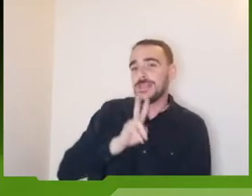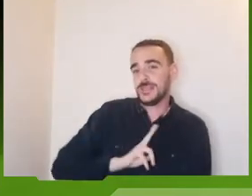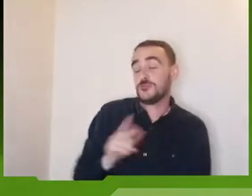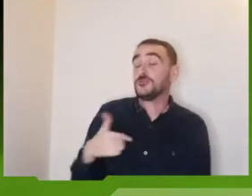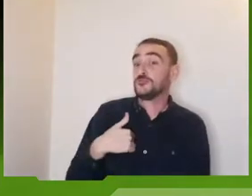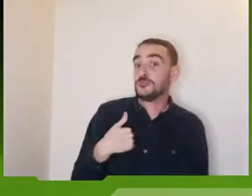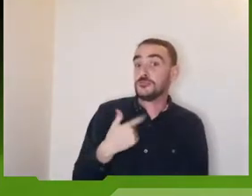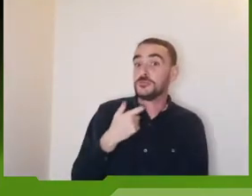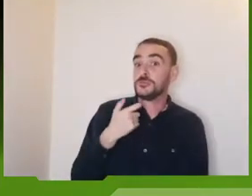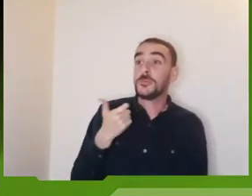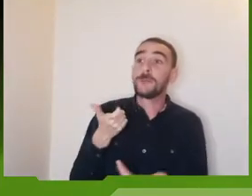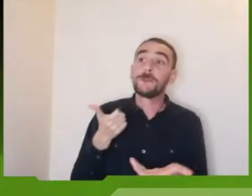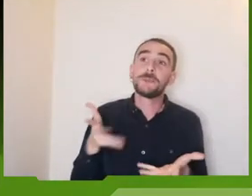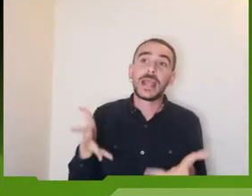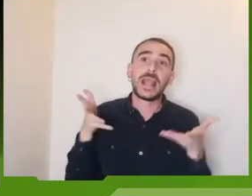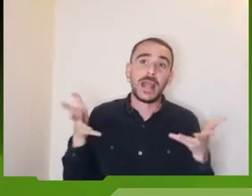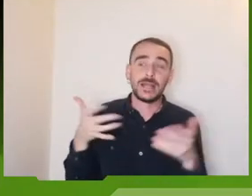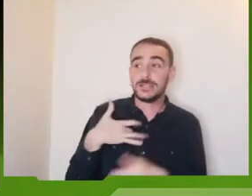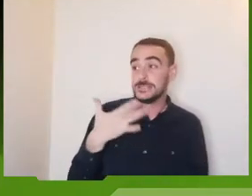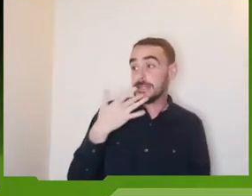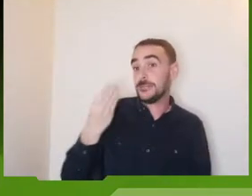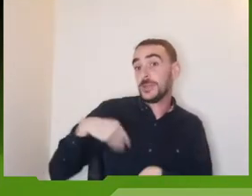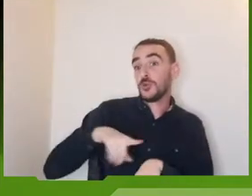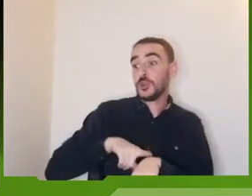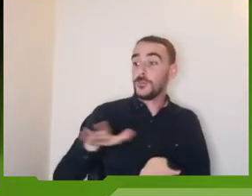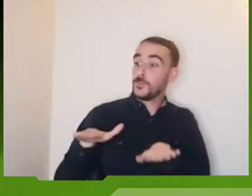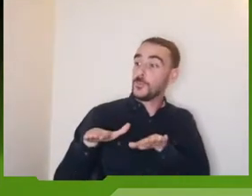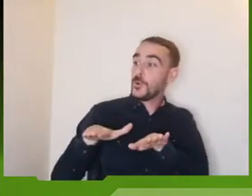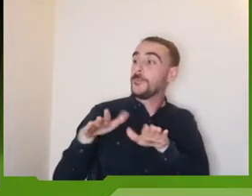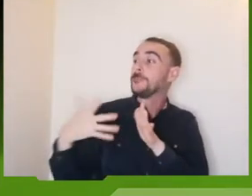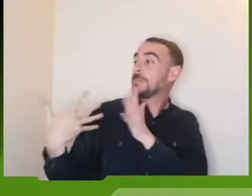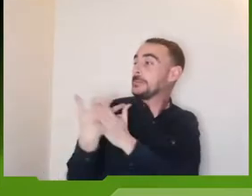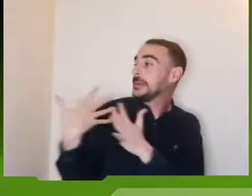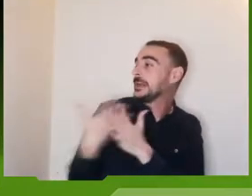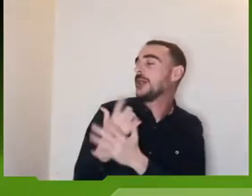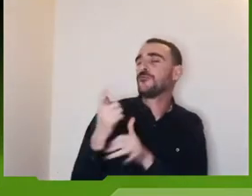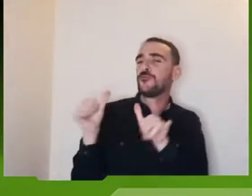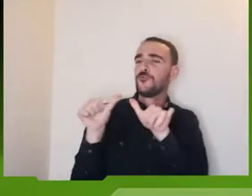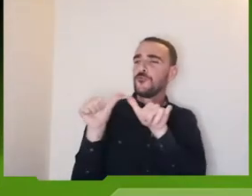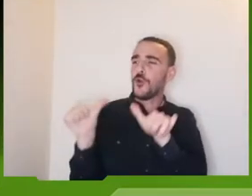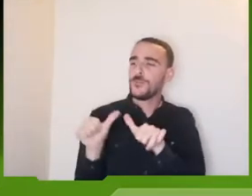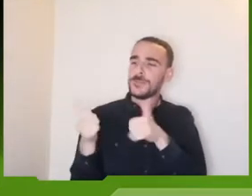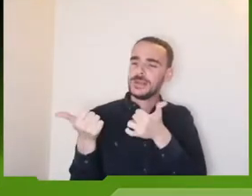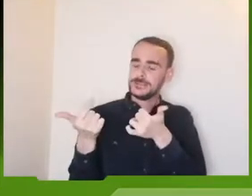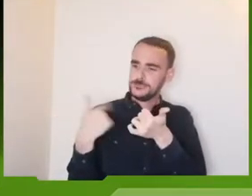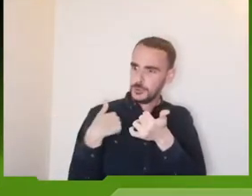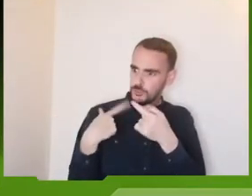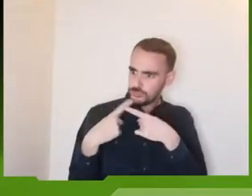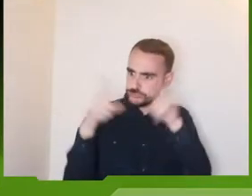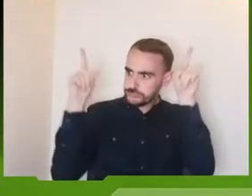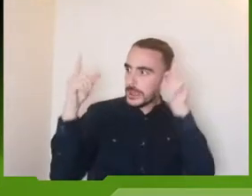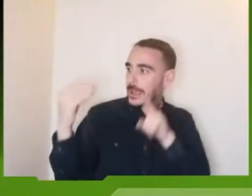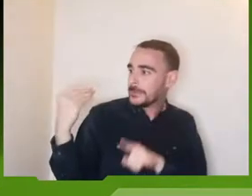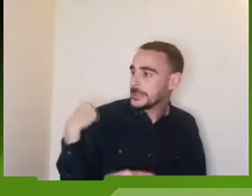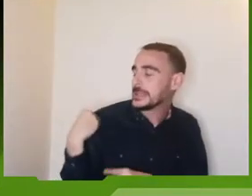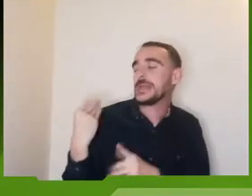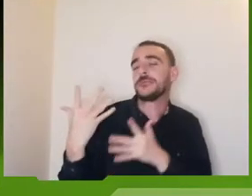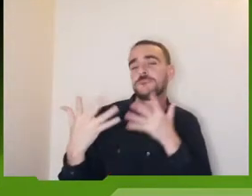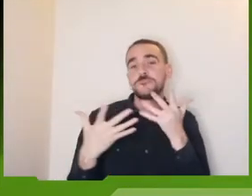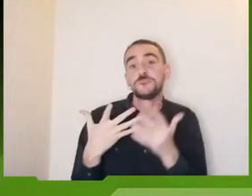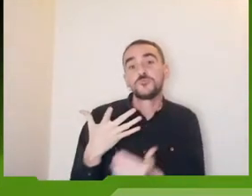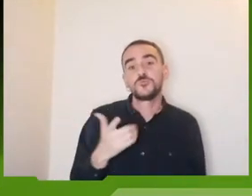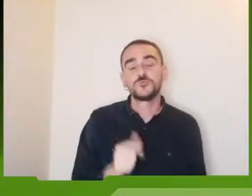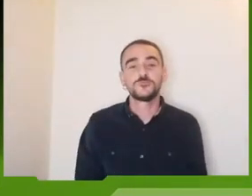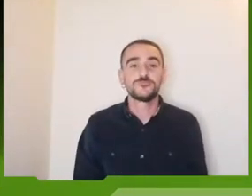sobre, oh, a mí me está quedando de tal forma o por qué a mí me ha quedado diferente, ¿qué crees?